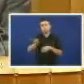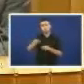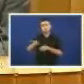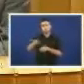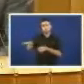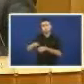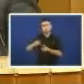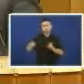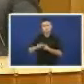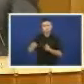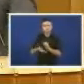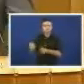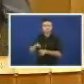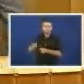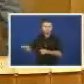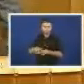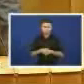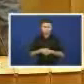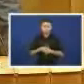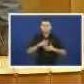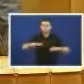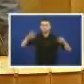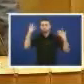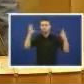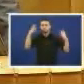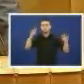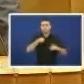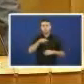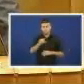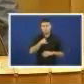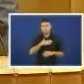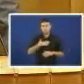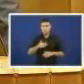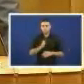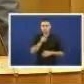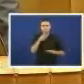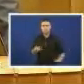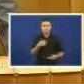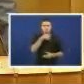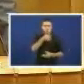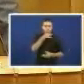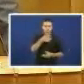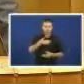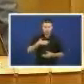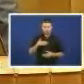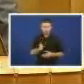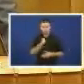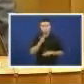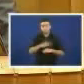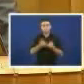Si quero aproveitar esta intervención para reafirmar o meu